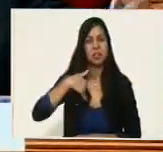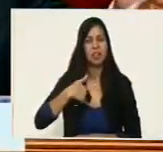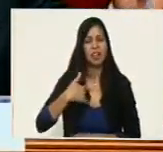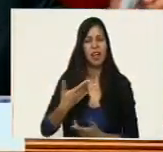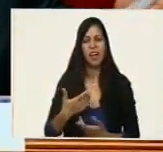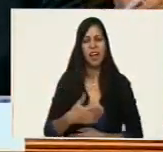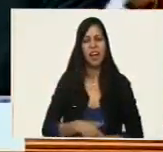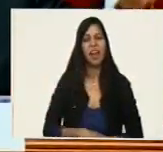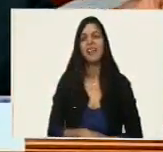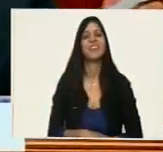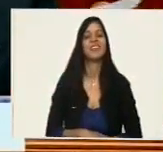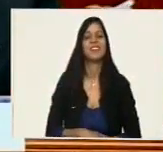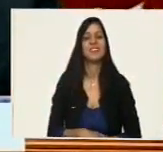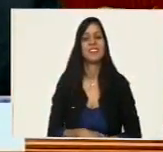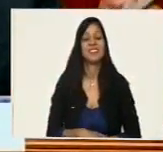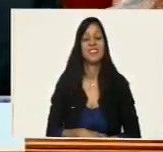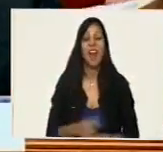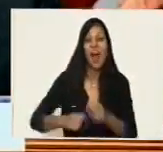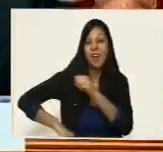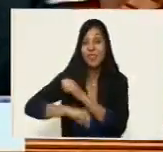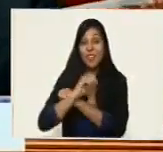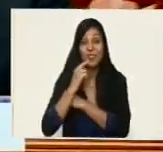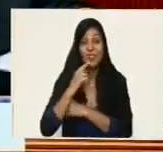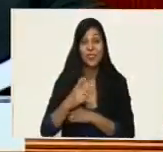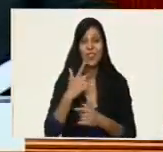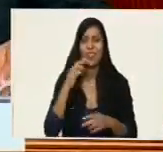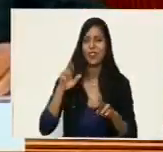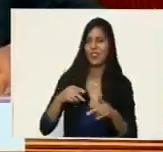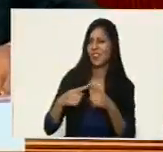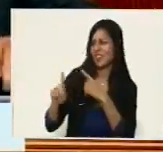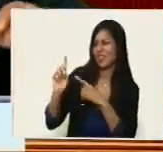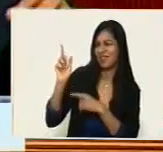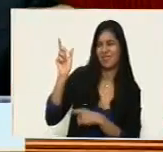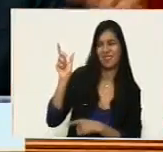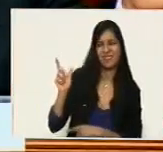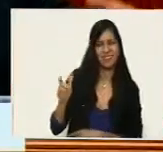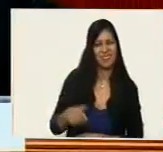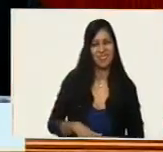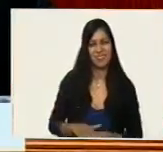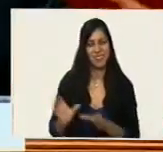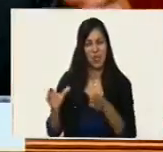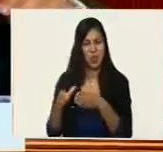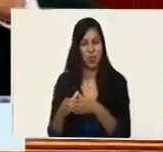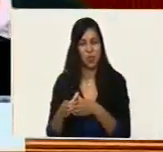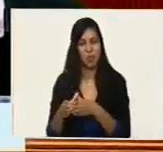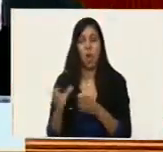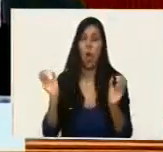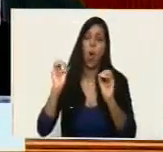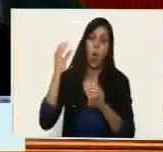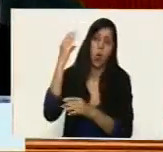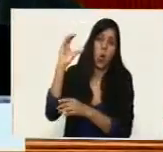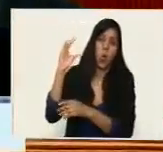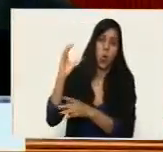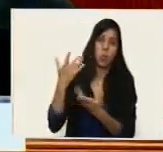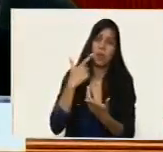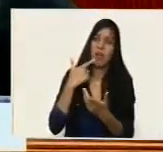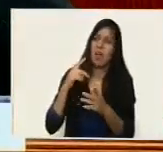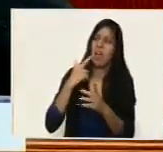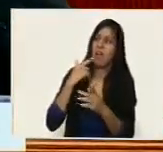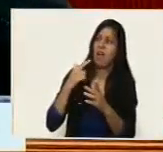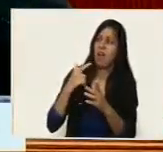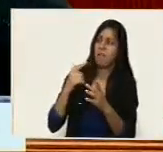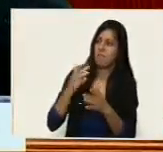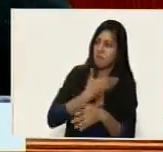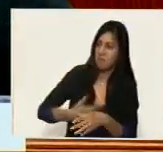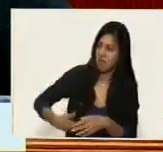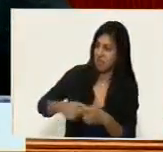No, uno puede ir a Argentina, ¿verdad? Que no va uno es a Macri nunca, pues. ¿Verdad? Igual uno puede ir a Colombia, que no va a ir a Santos, ni a Duque, ni a,